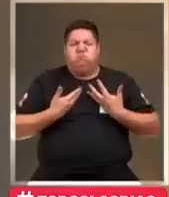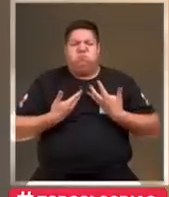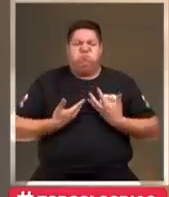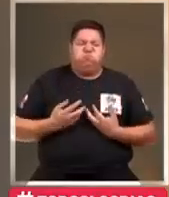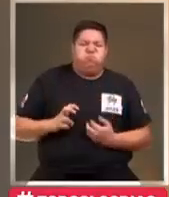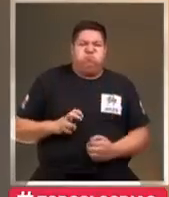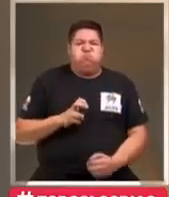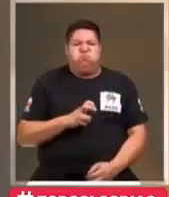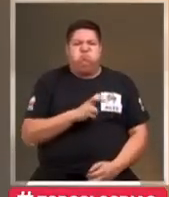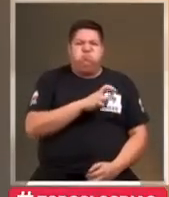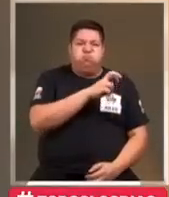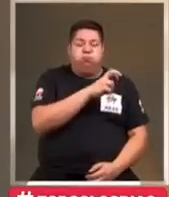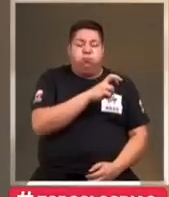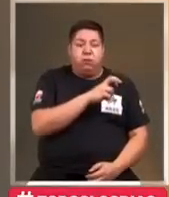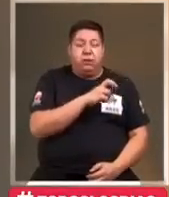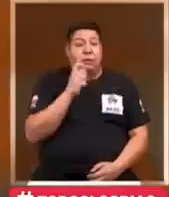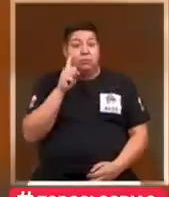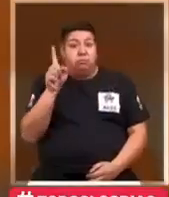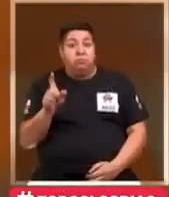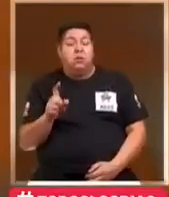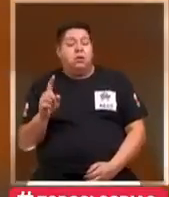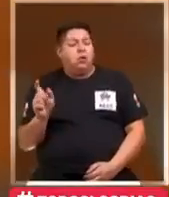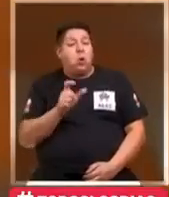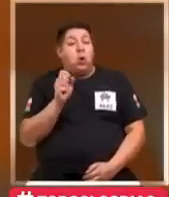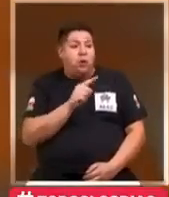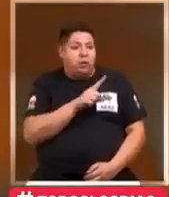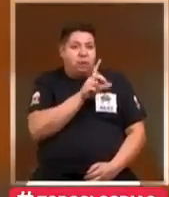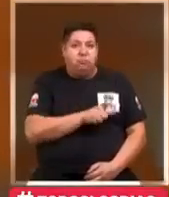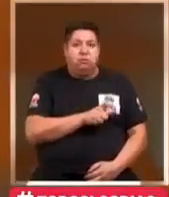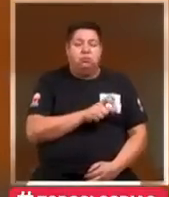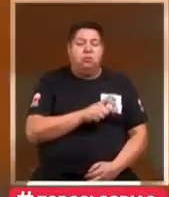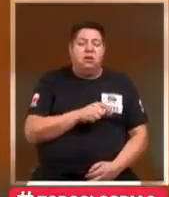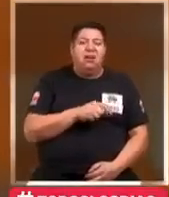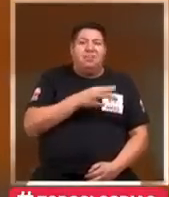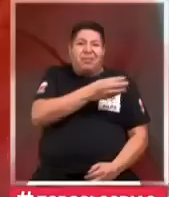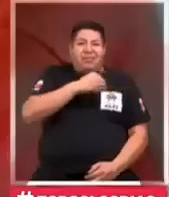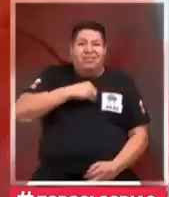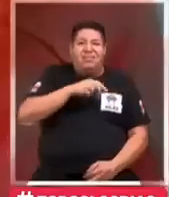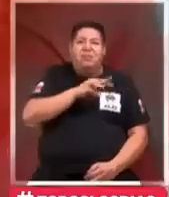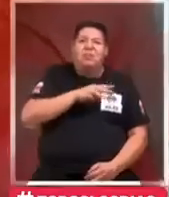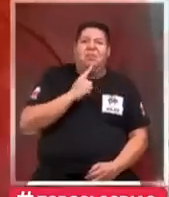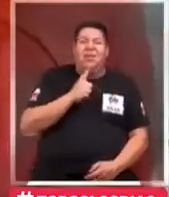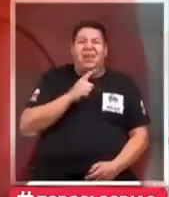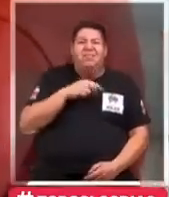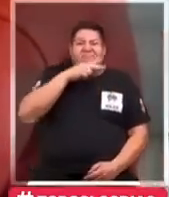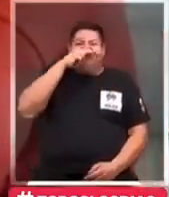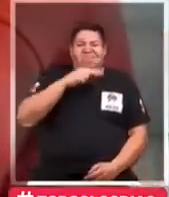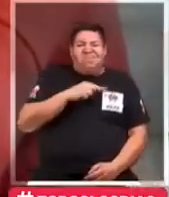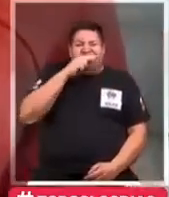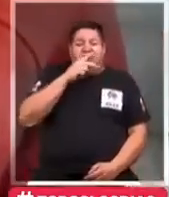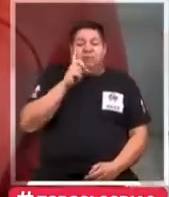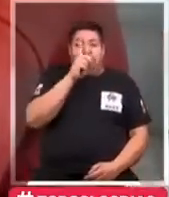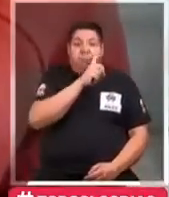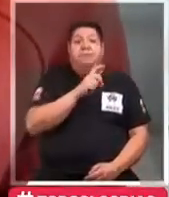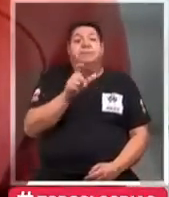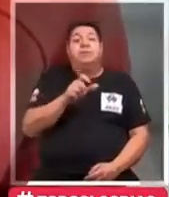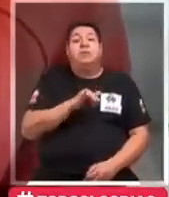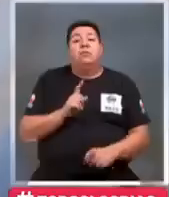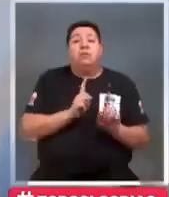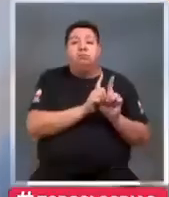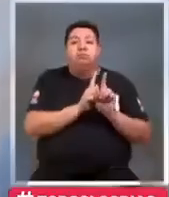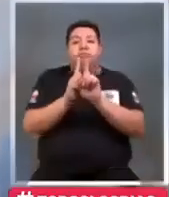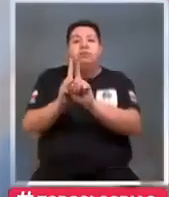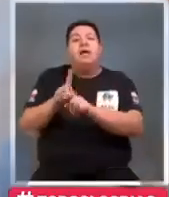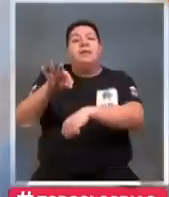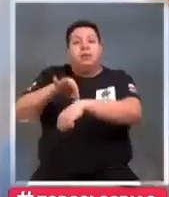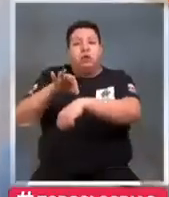mucho. La encontré sentada y ella me dice: mamá, me siento mal, me cuesta respirar. La llevé al médico